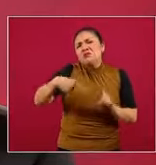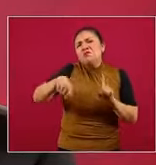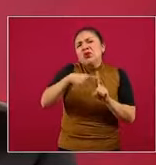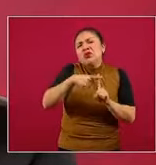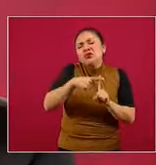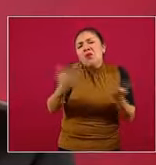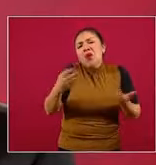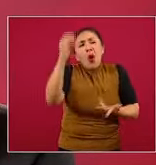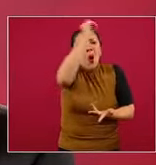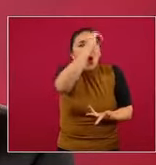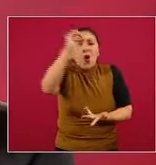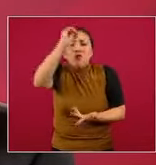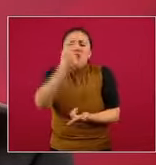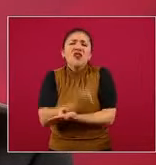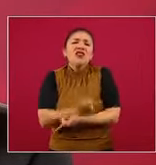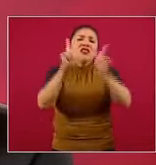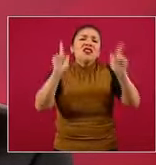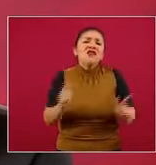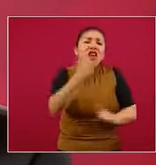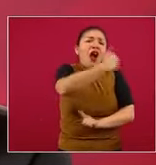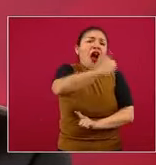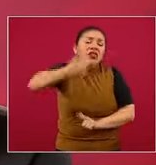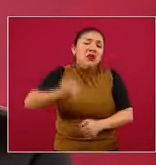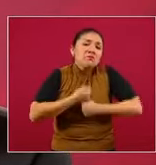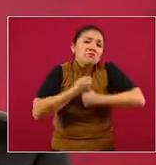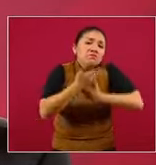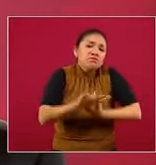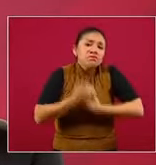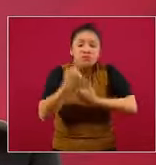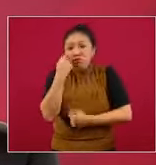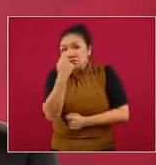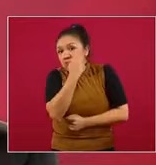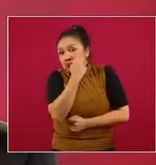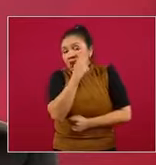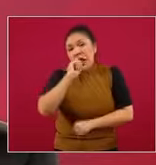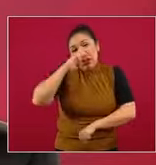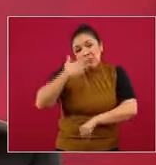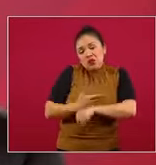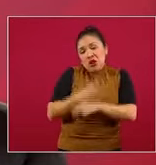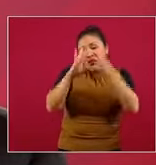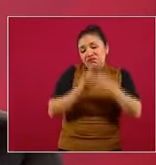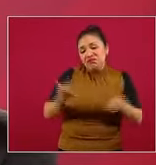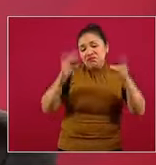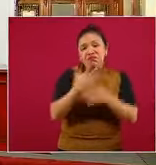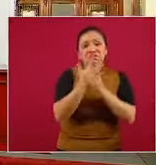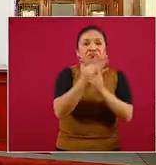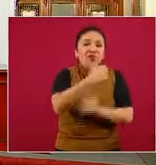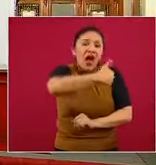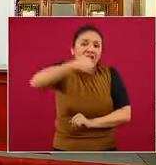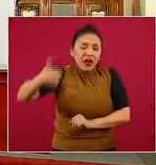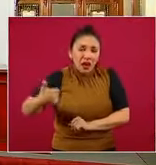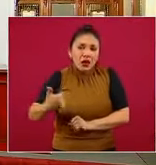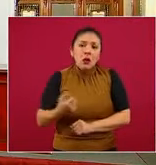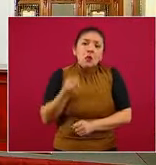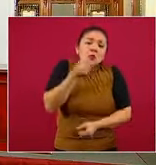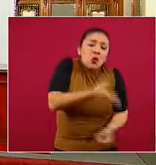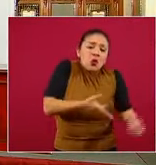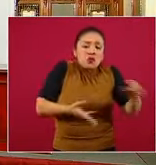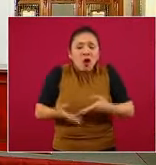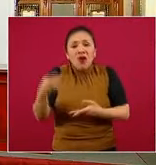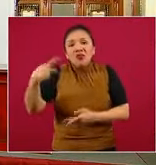de opiniones, que haya libertad, cada quien expresa su punto de vista, se hace responsable de él, aporta la